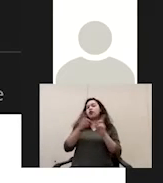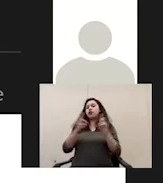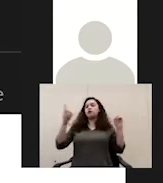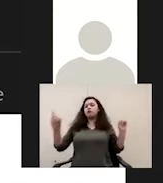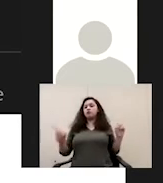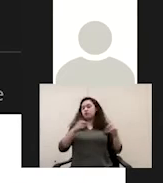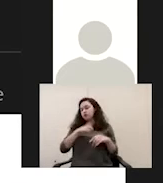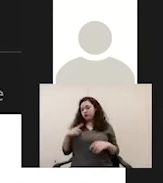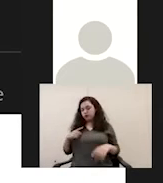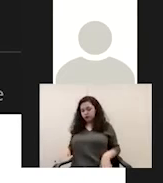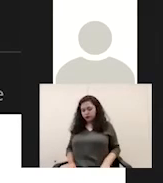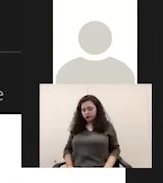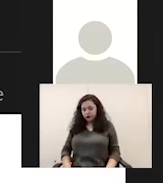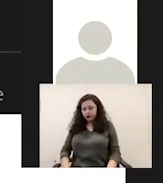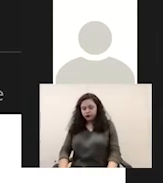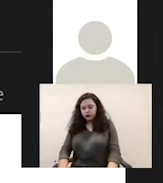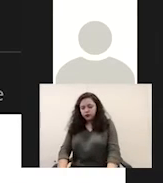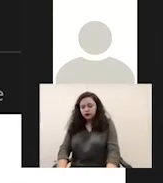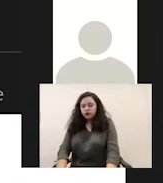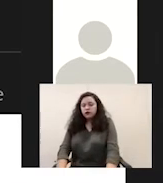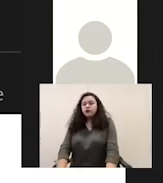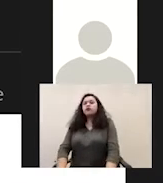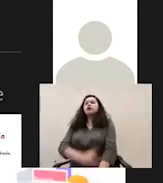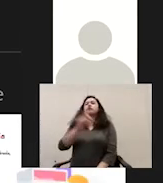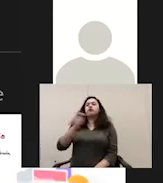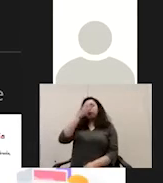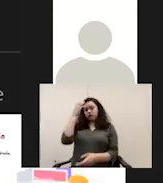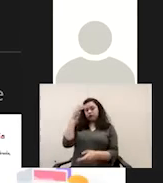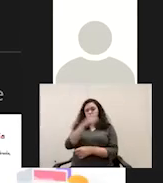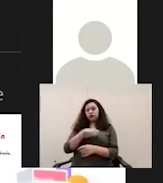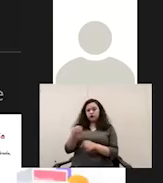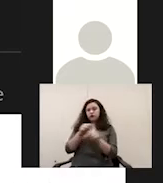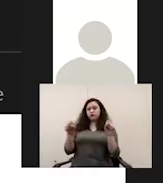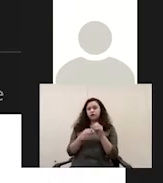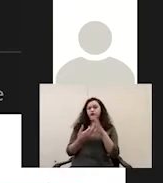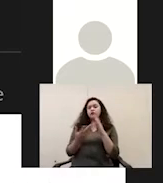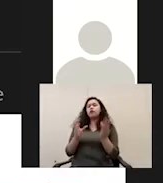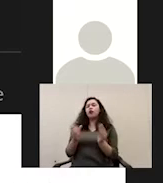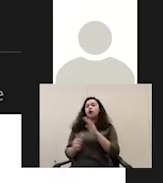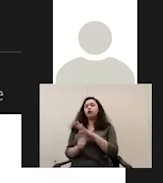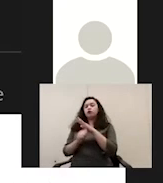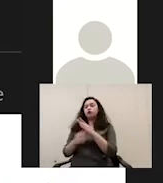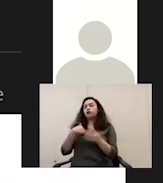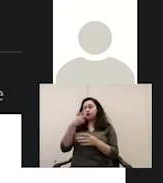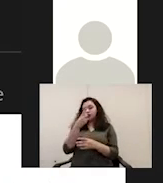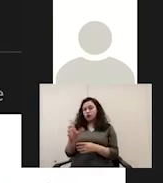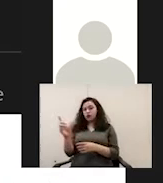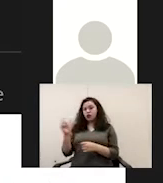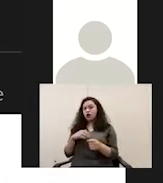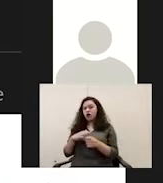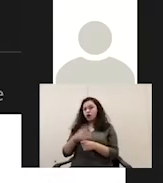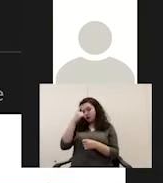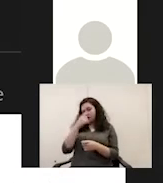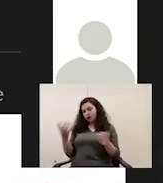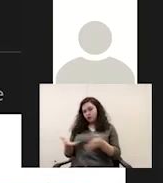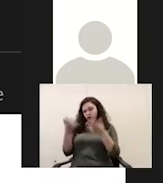distancia. Y bueno, en el caso de salas de espera o banquitas, como les mencionaba hace un momento, igual se tiene que promover la